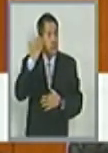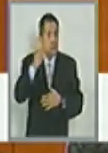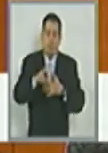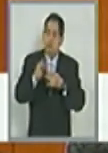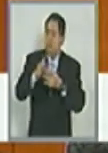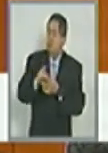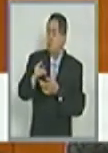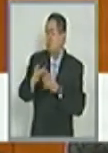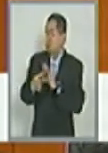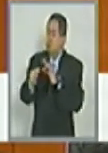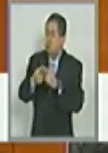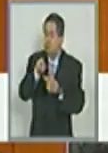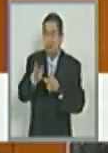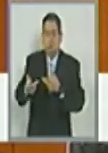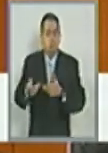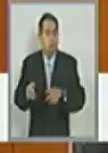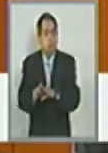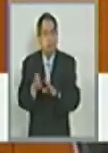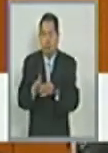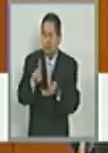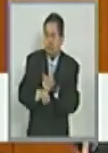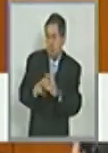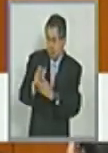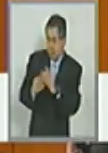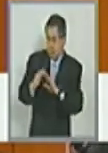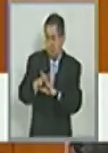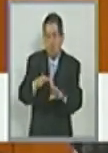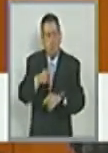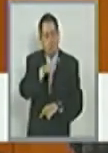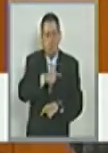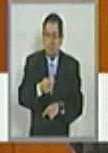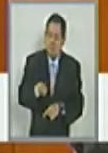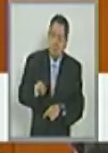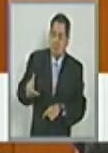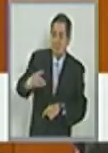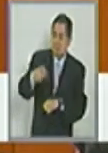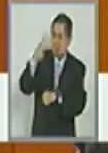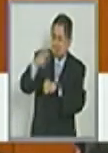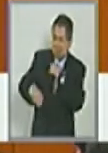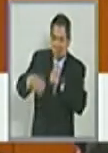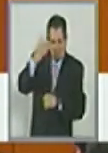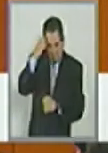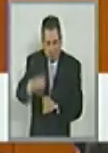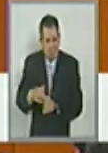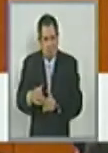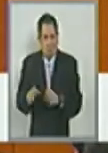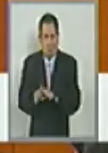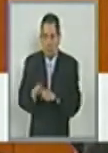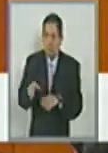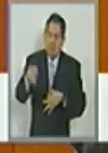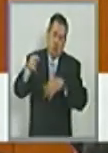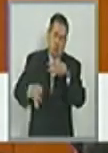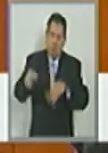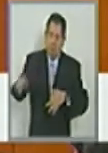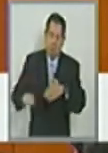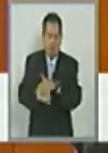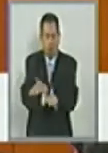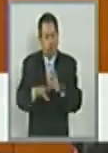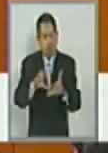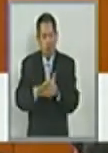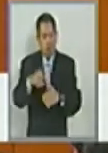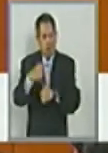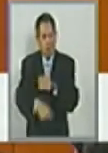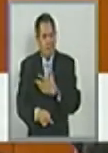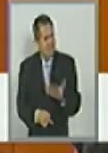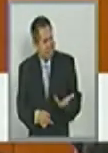suficiente con equiparar a los migrantes indocumentados con delincuentes y procesarlos judicialmente como